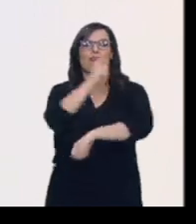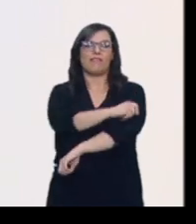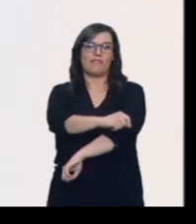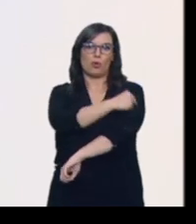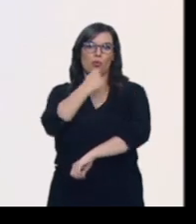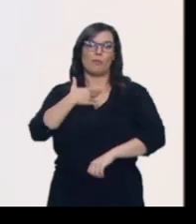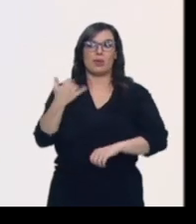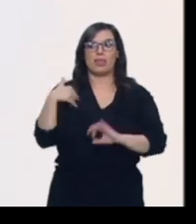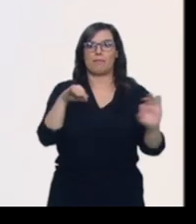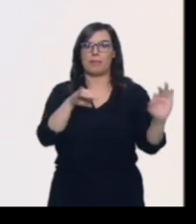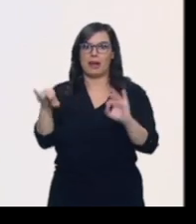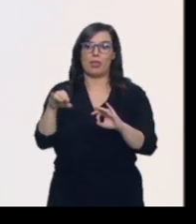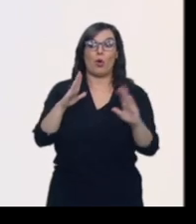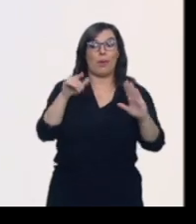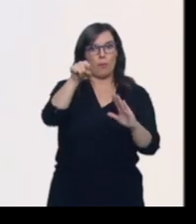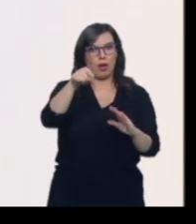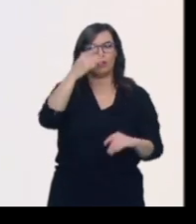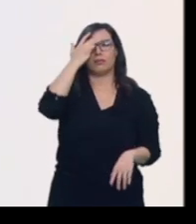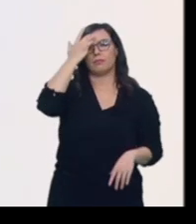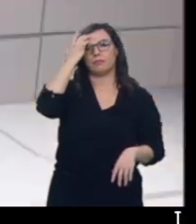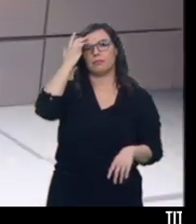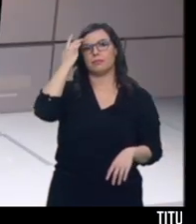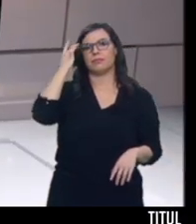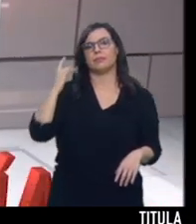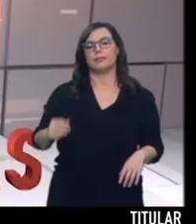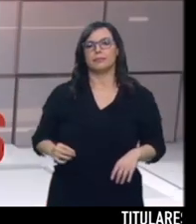que podrían estar listas para ese momento.